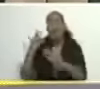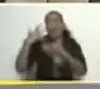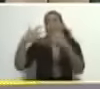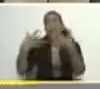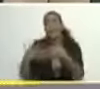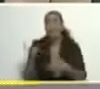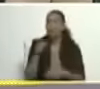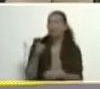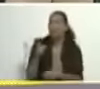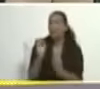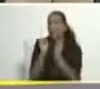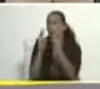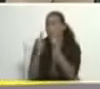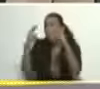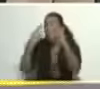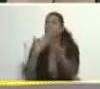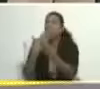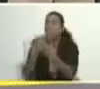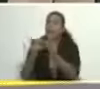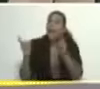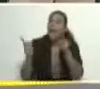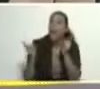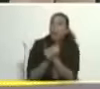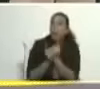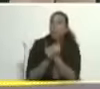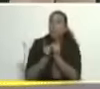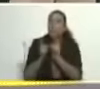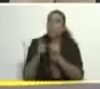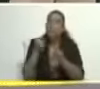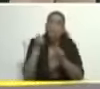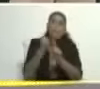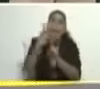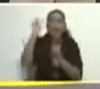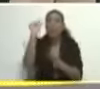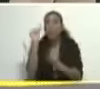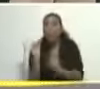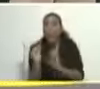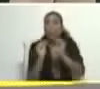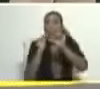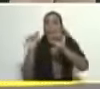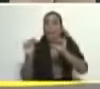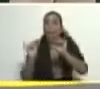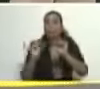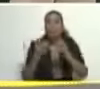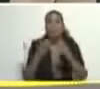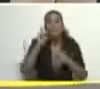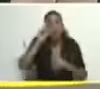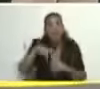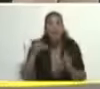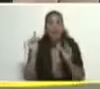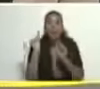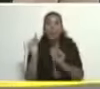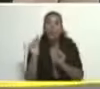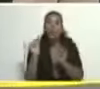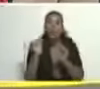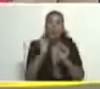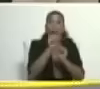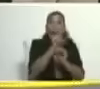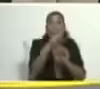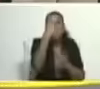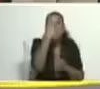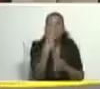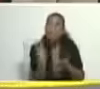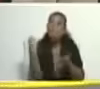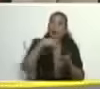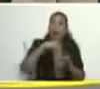no solamente que han reducido el dinero que va al IDA, sino que también está reduciendo el dinero que va a los países